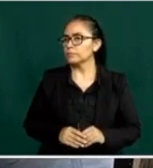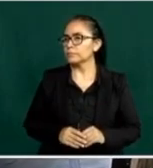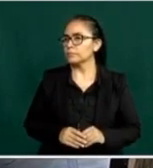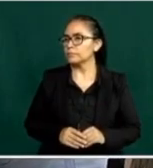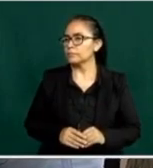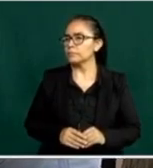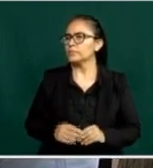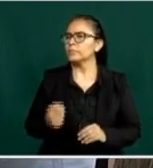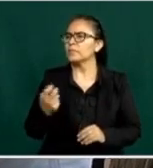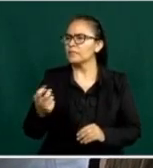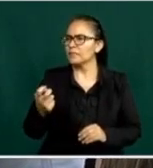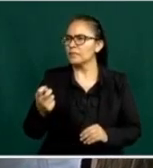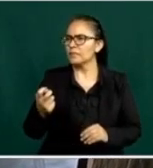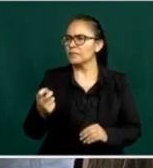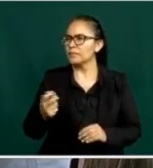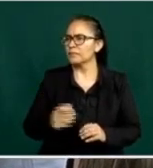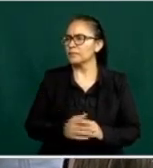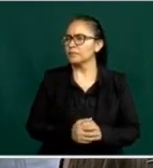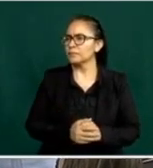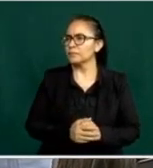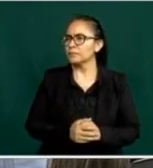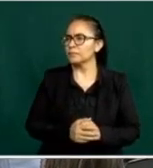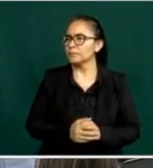y que eso se está logrando.